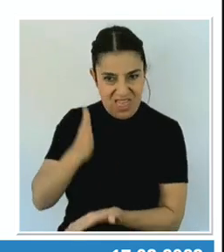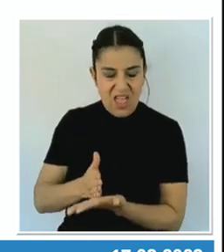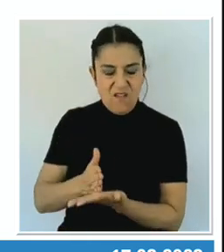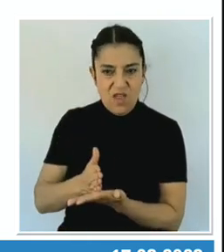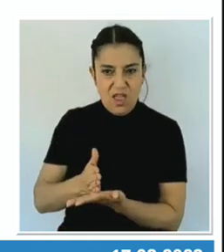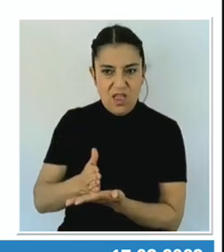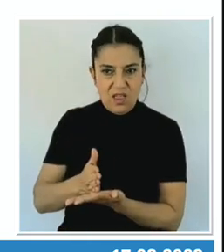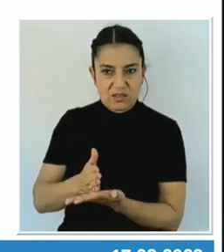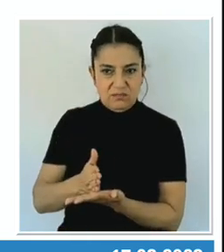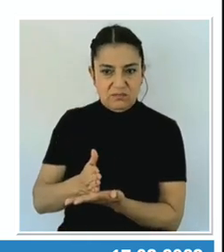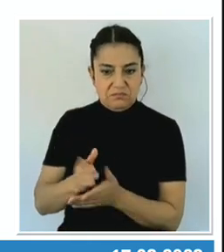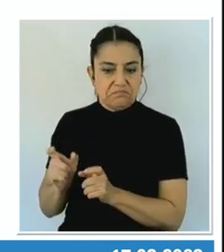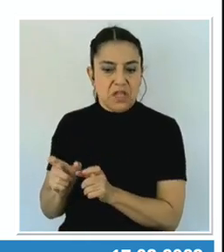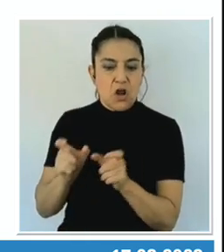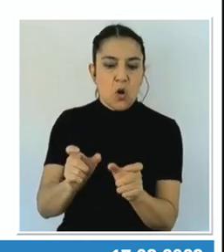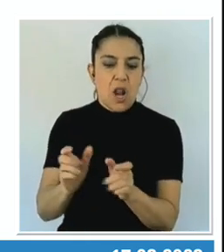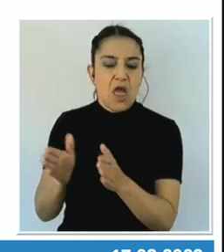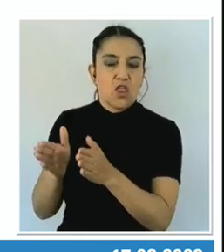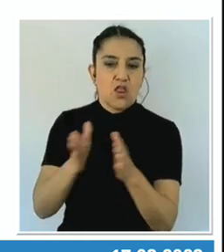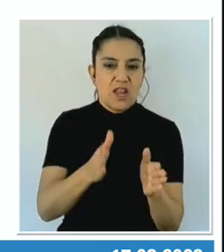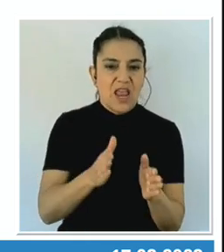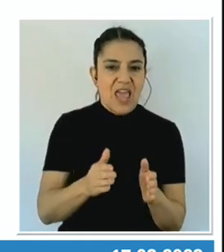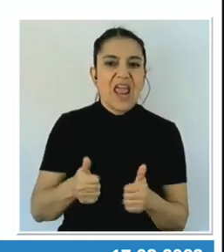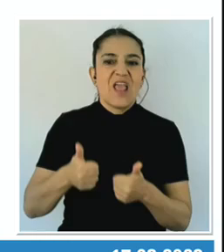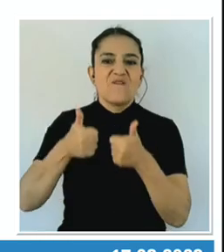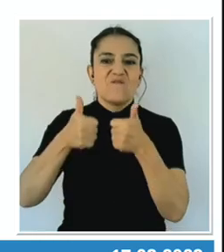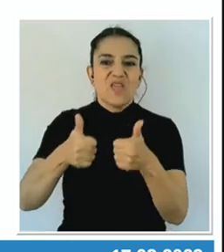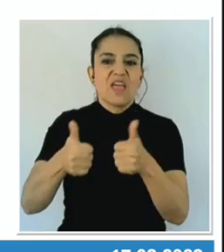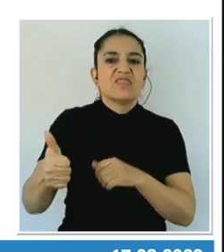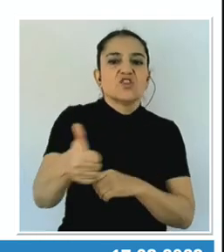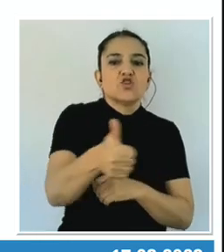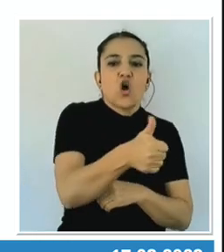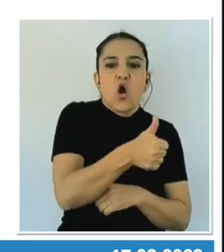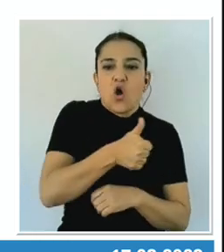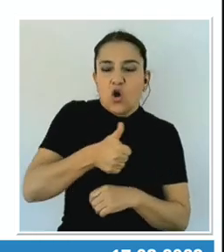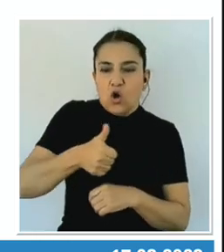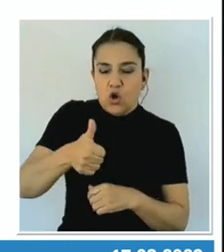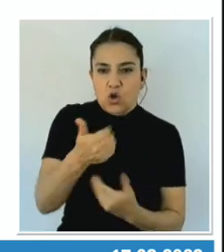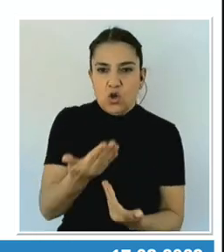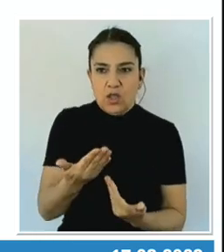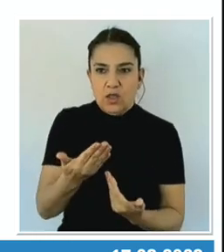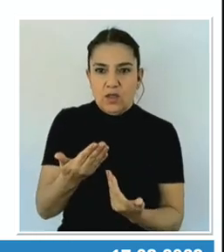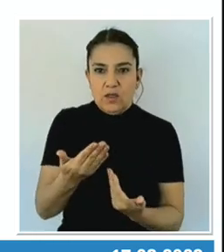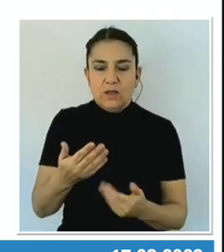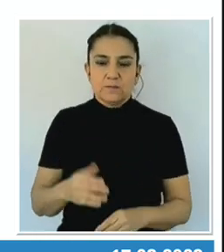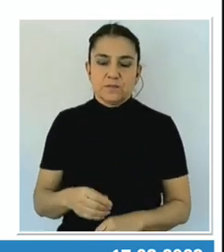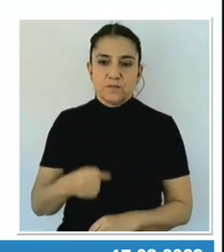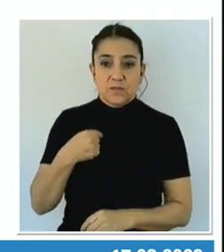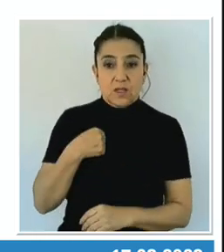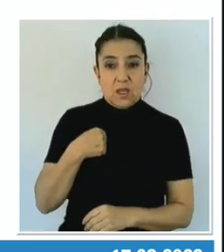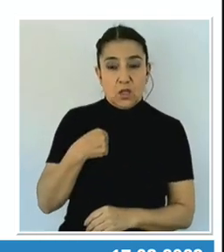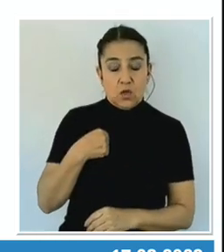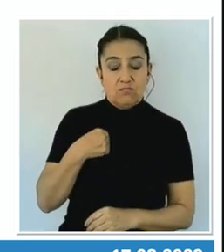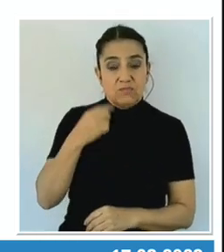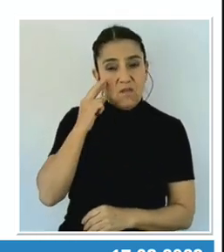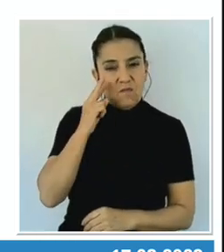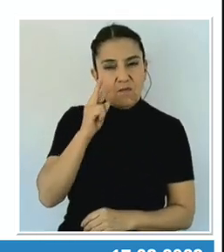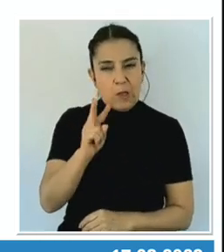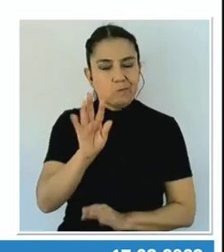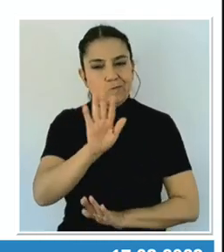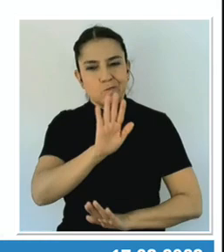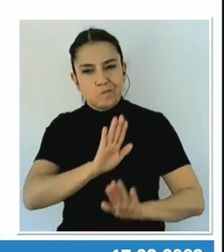y regular en función del bien común. Confieso que en esto yo veo con muchas reservas, ¿no?, la